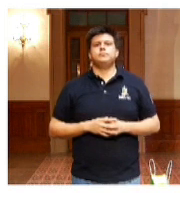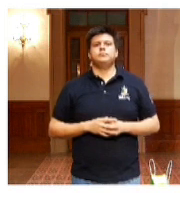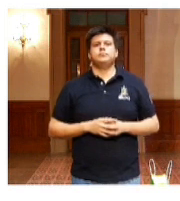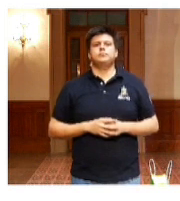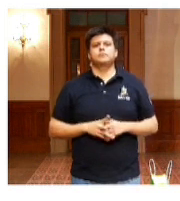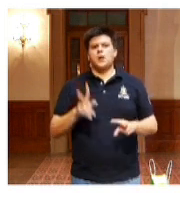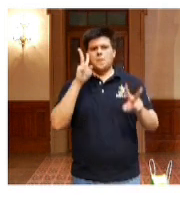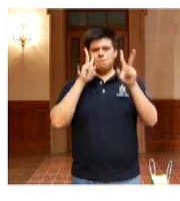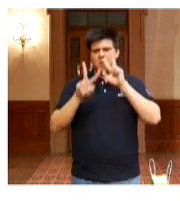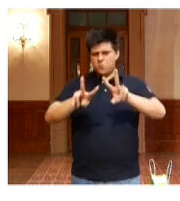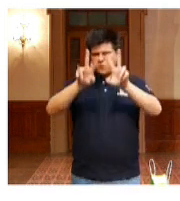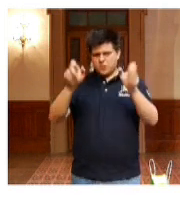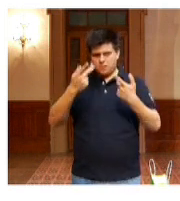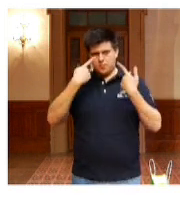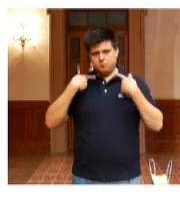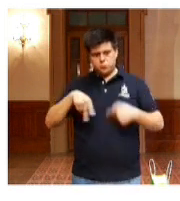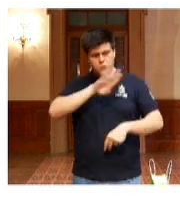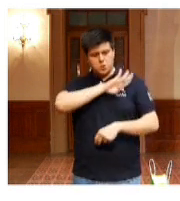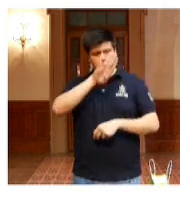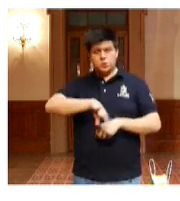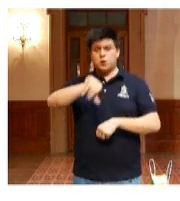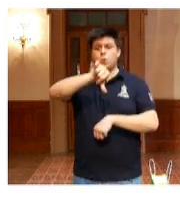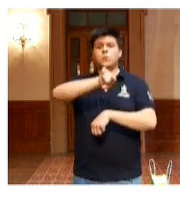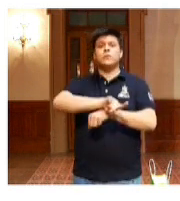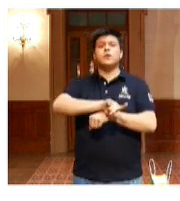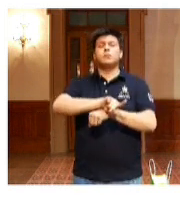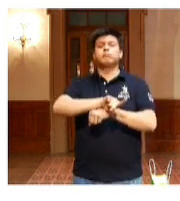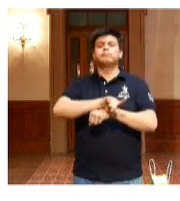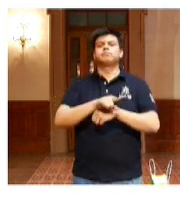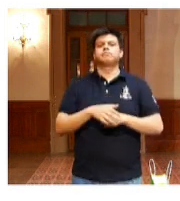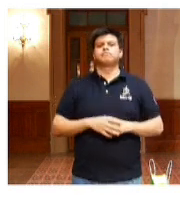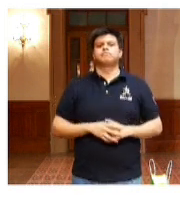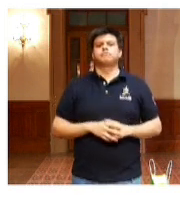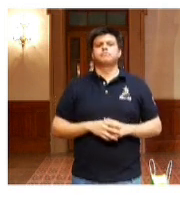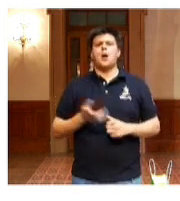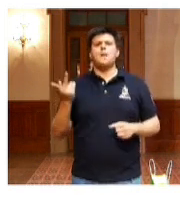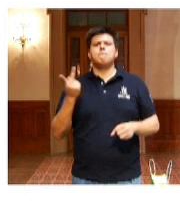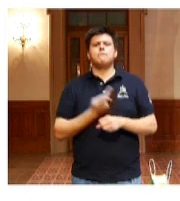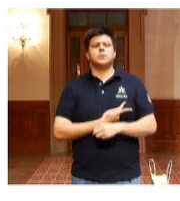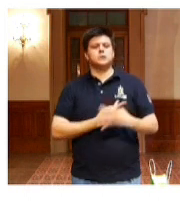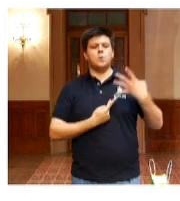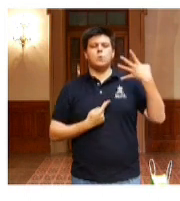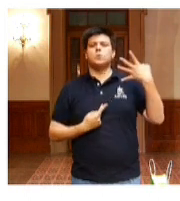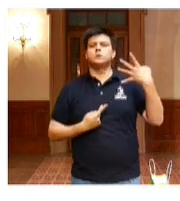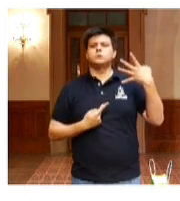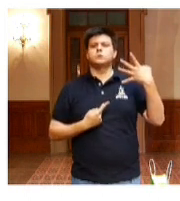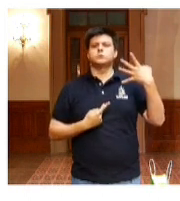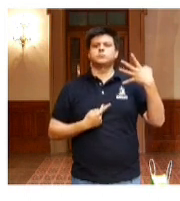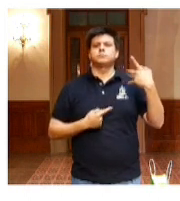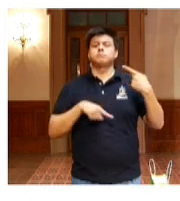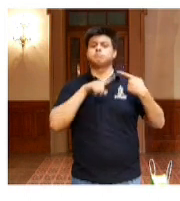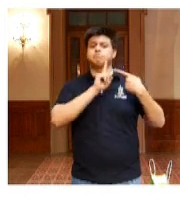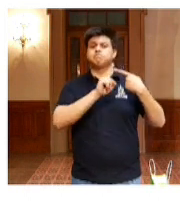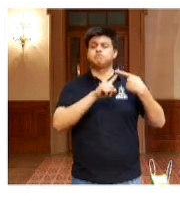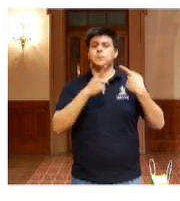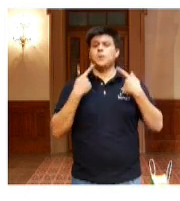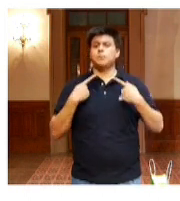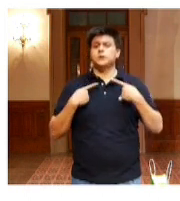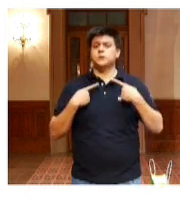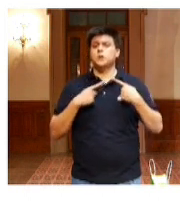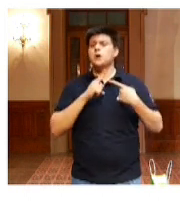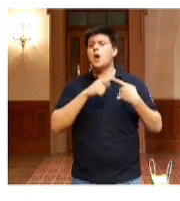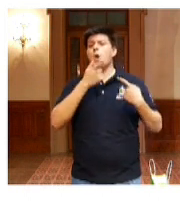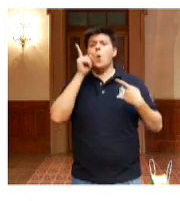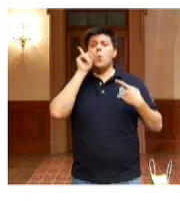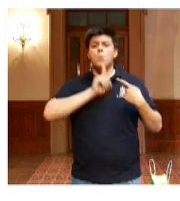las defunciones al día de hoy han ocurrido cuatro defunciones el primer paciente es una